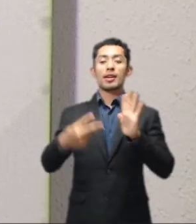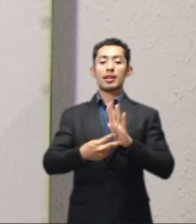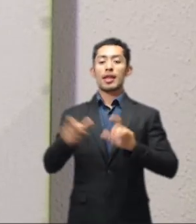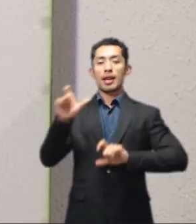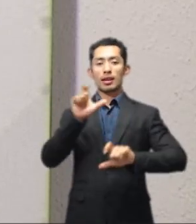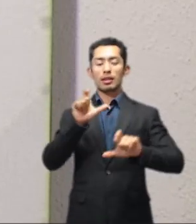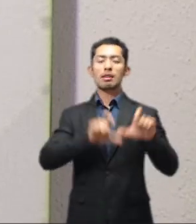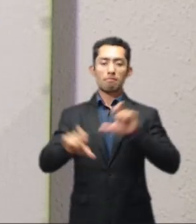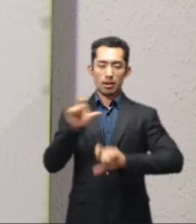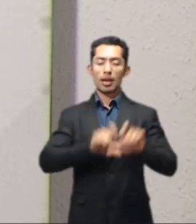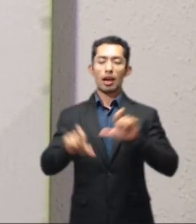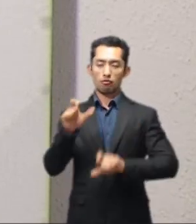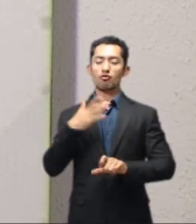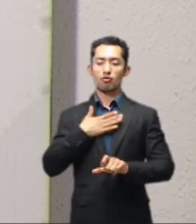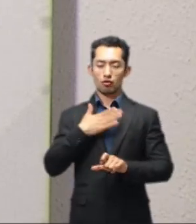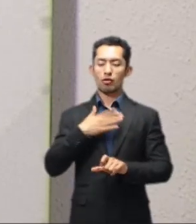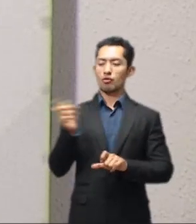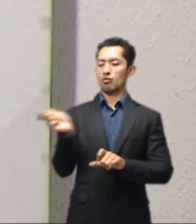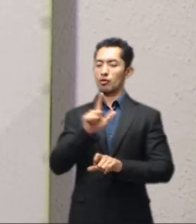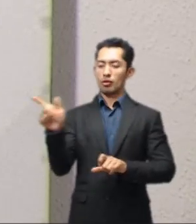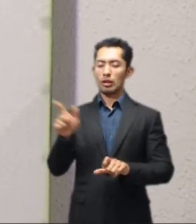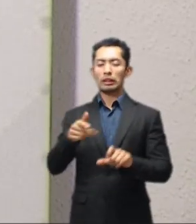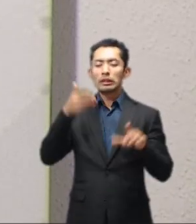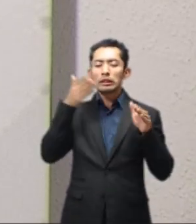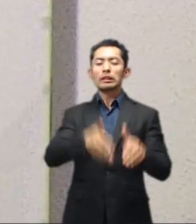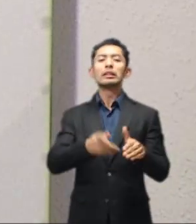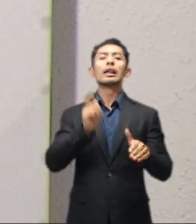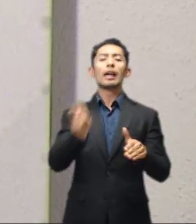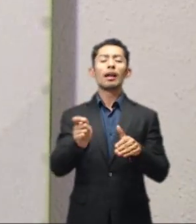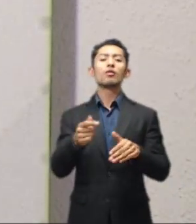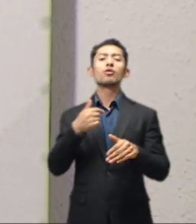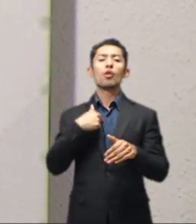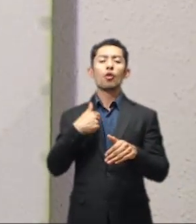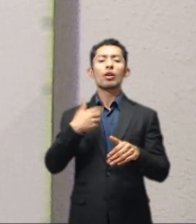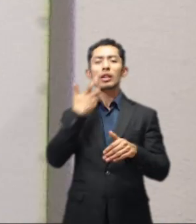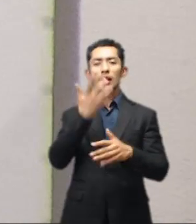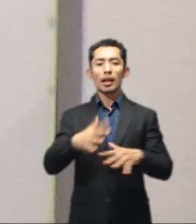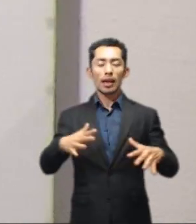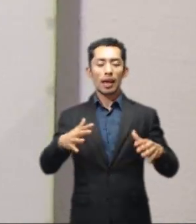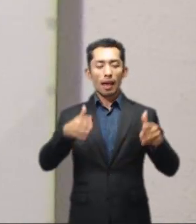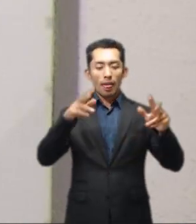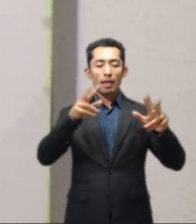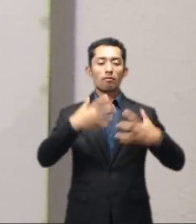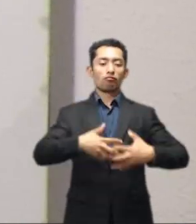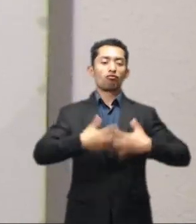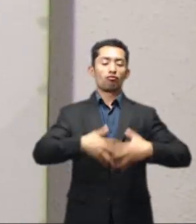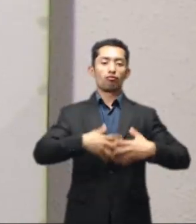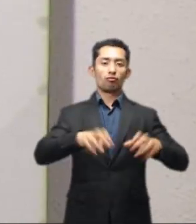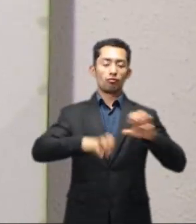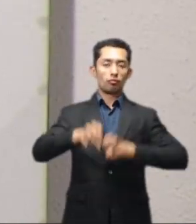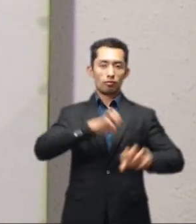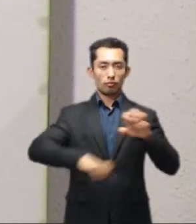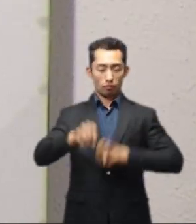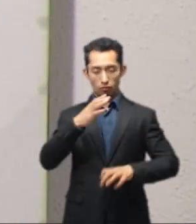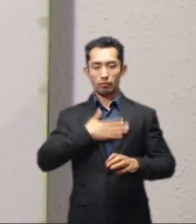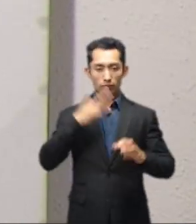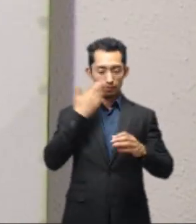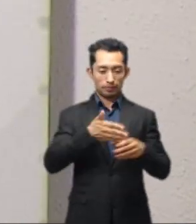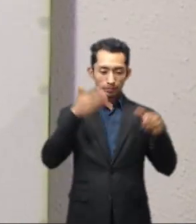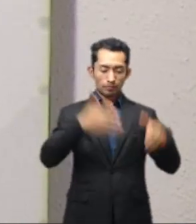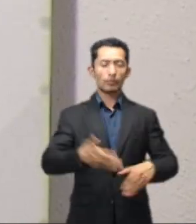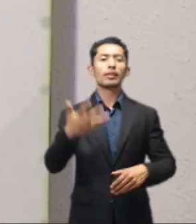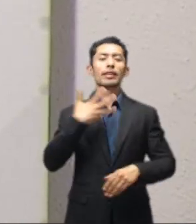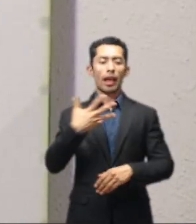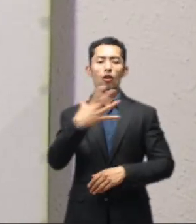química y mi profesión mental se ha ejercido en el campo de la Industria Del empresariado soy